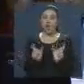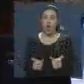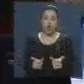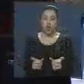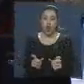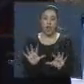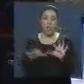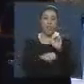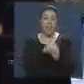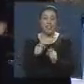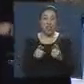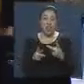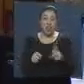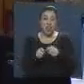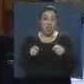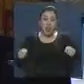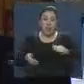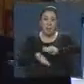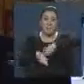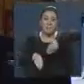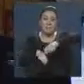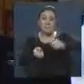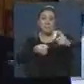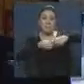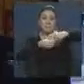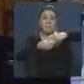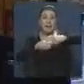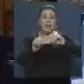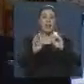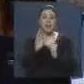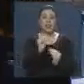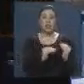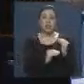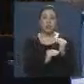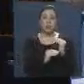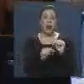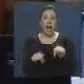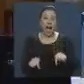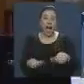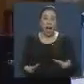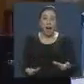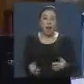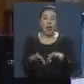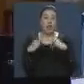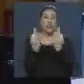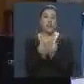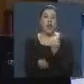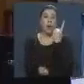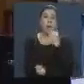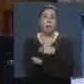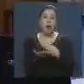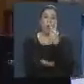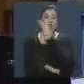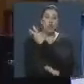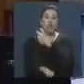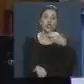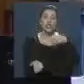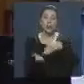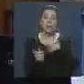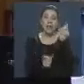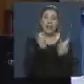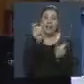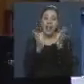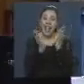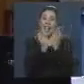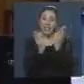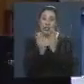años se ha duplicado la matrícula total en la educación superior, llegando hoy día a un total de 1.200.000